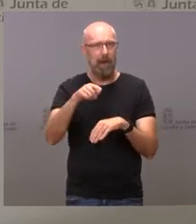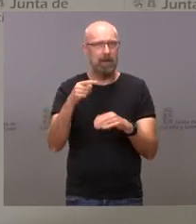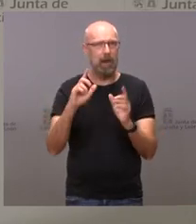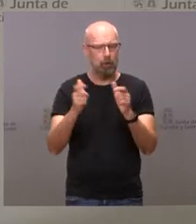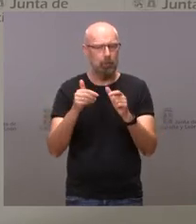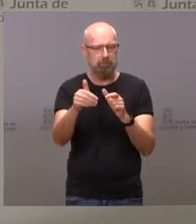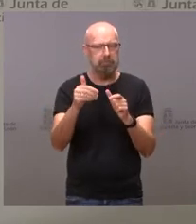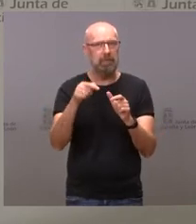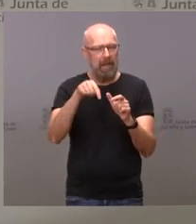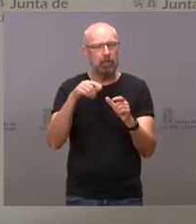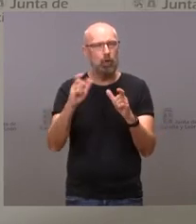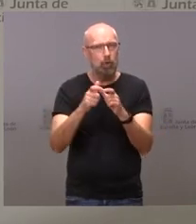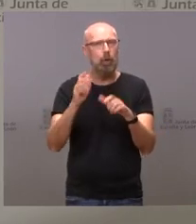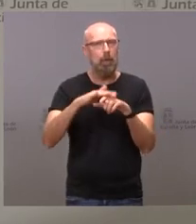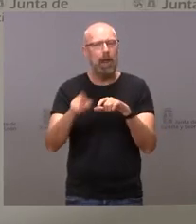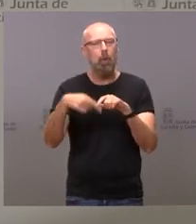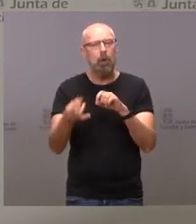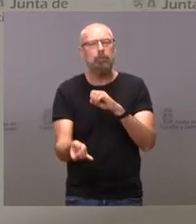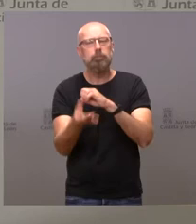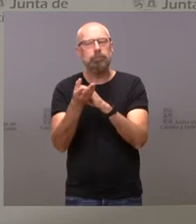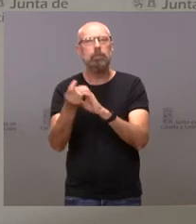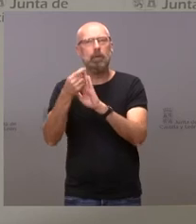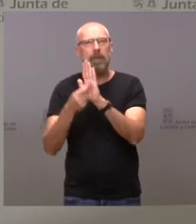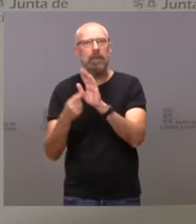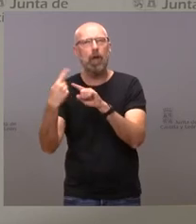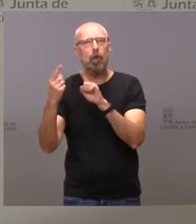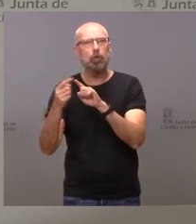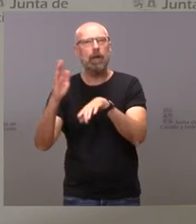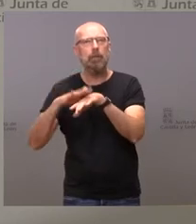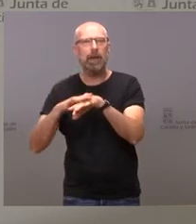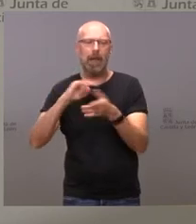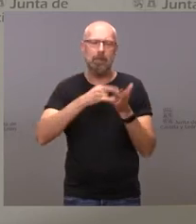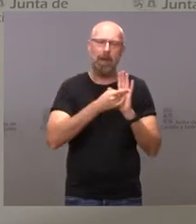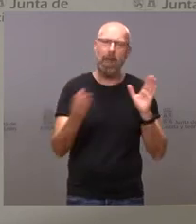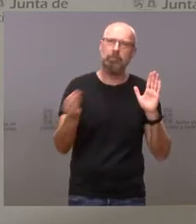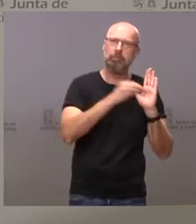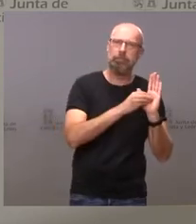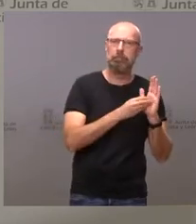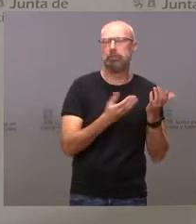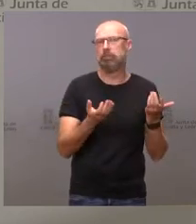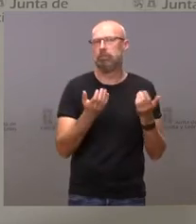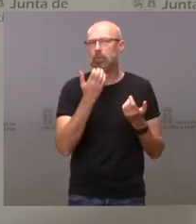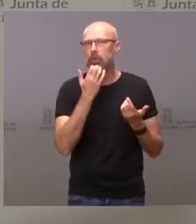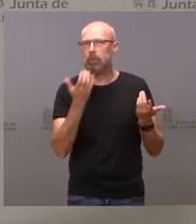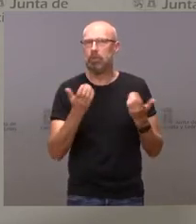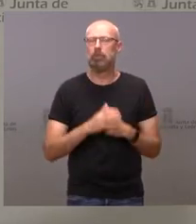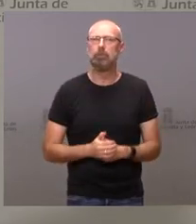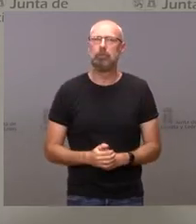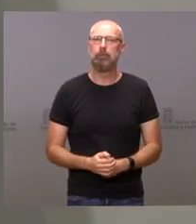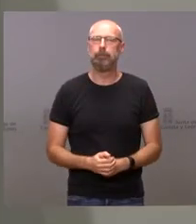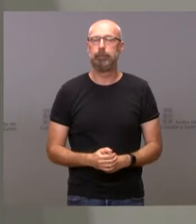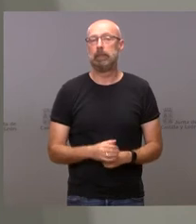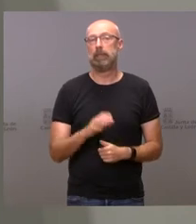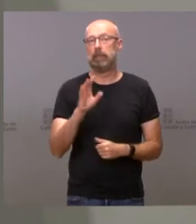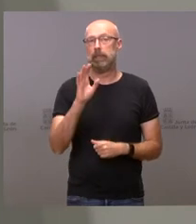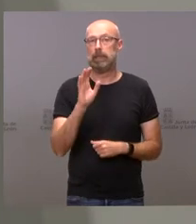de medida que permita dar respuesta al problema que tiene la comunidad, como los médicos o de otro tipo. No sé. Bueno, si